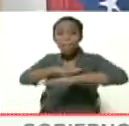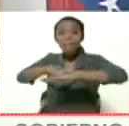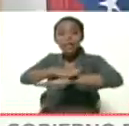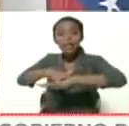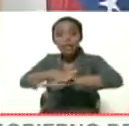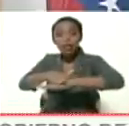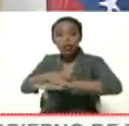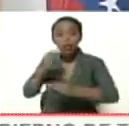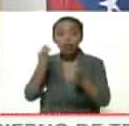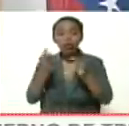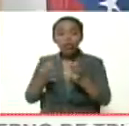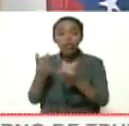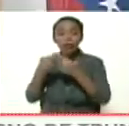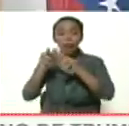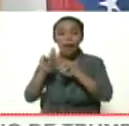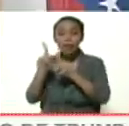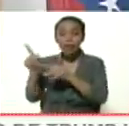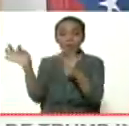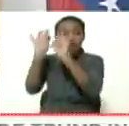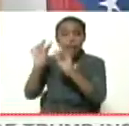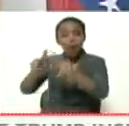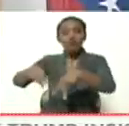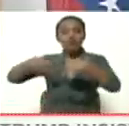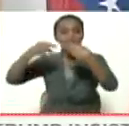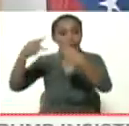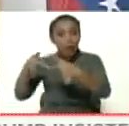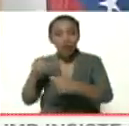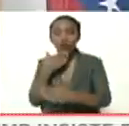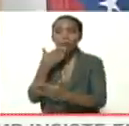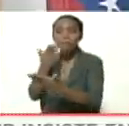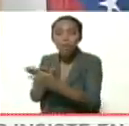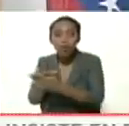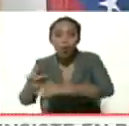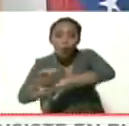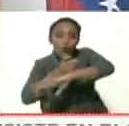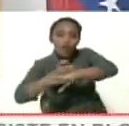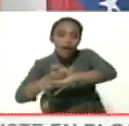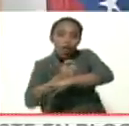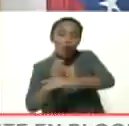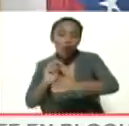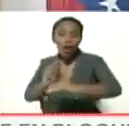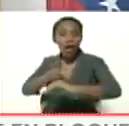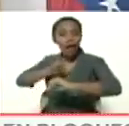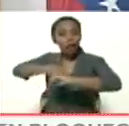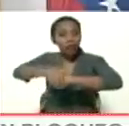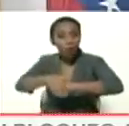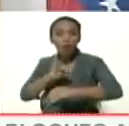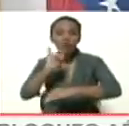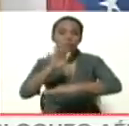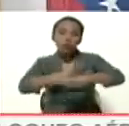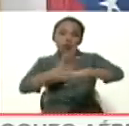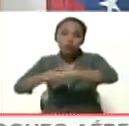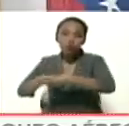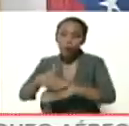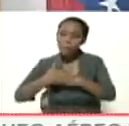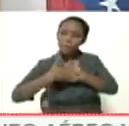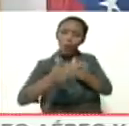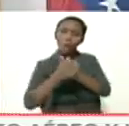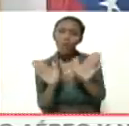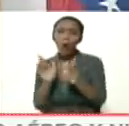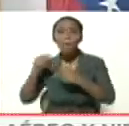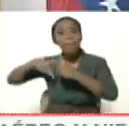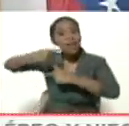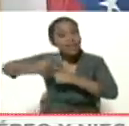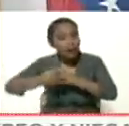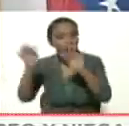Reverol, y se tomaron medidas nuevas, especiales. Yo le pido al gobernador Héctor Rodríguez que informe ampliamente mañana